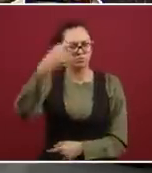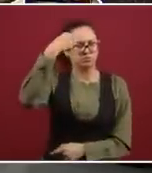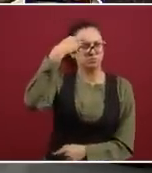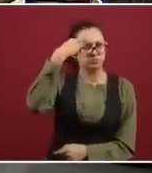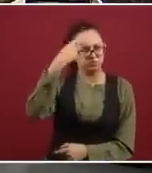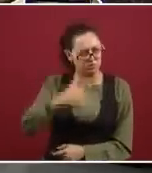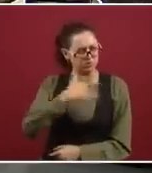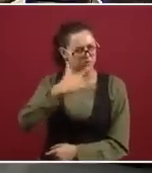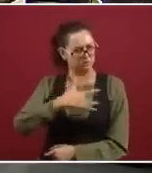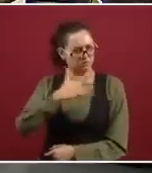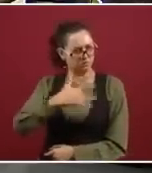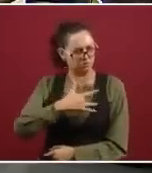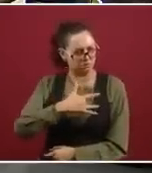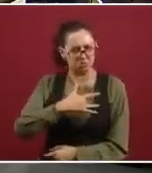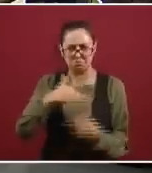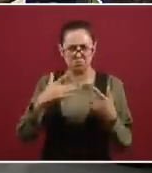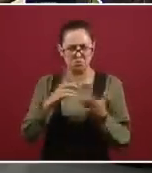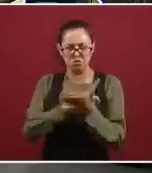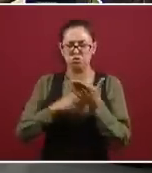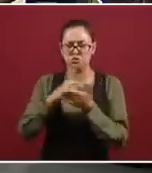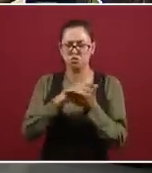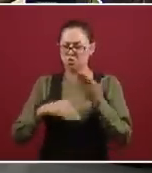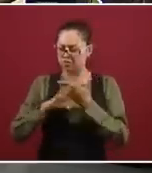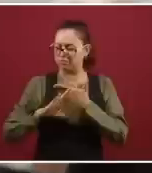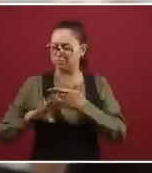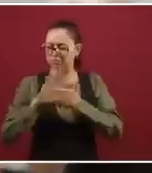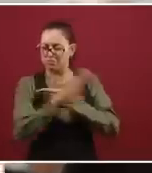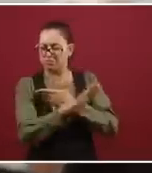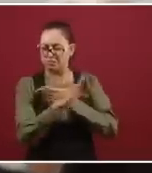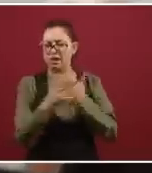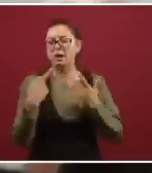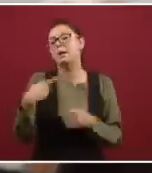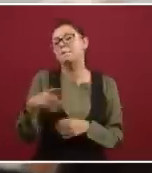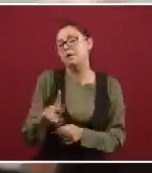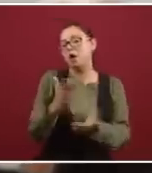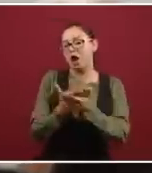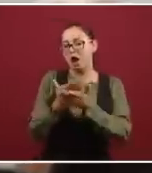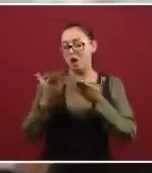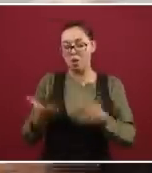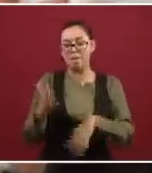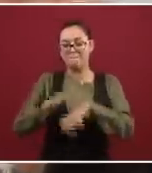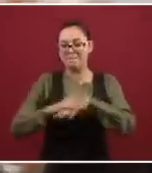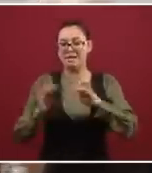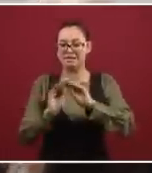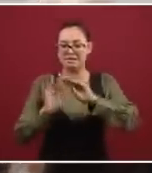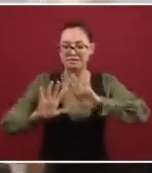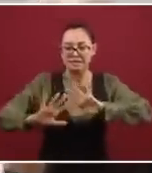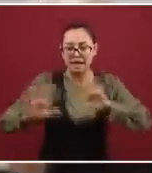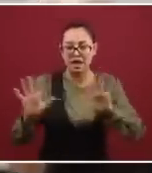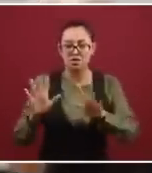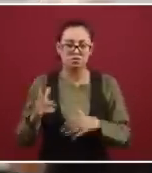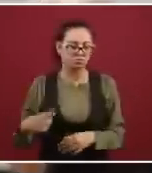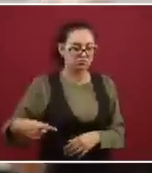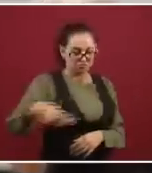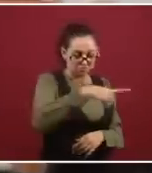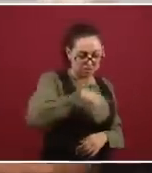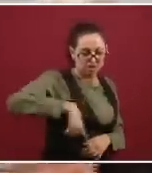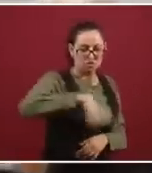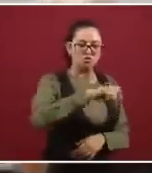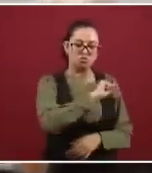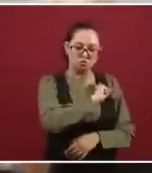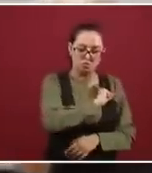metidos en las drogas. Pero, ¿cuál es el plan de su gobierno para combatir a los que distribuyen las drogas en